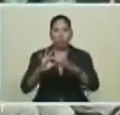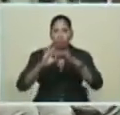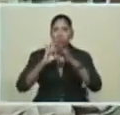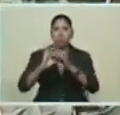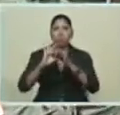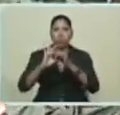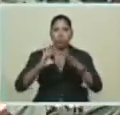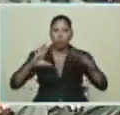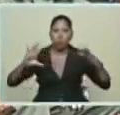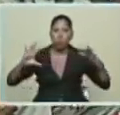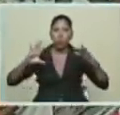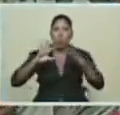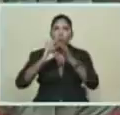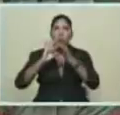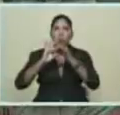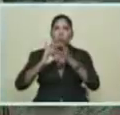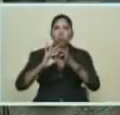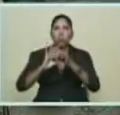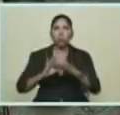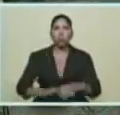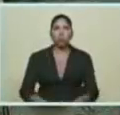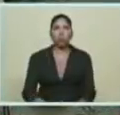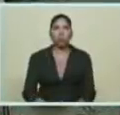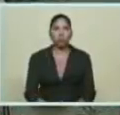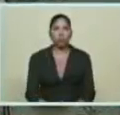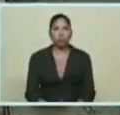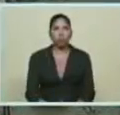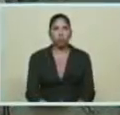unión, unión